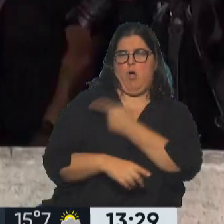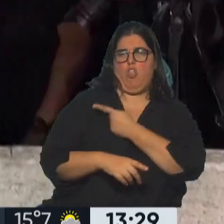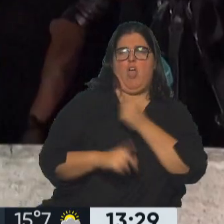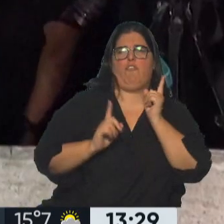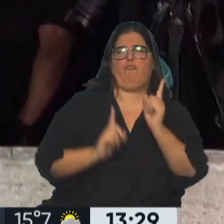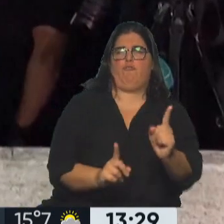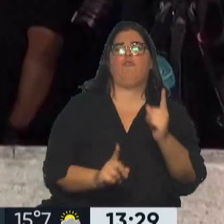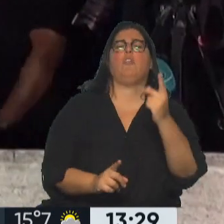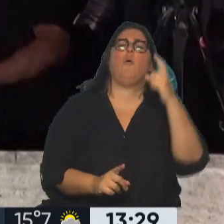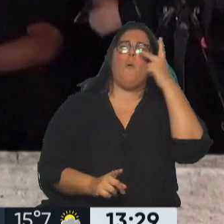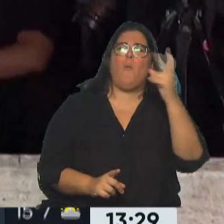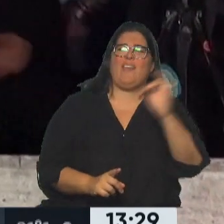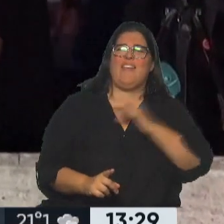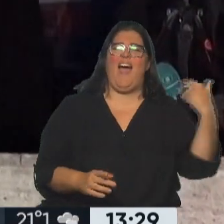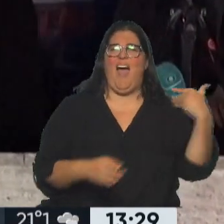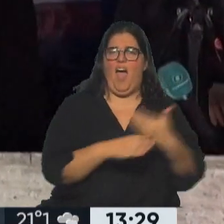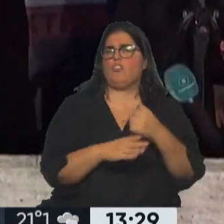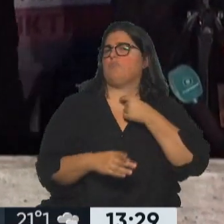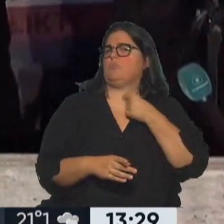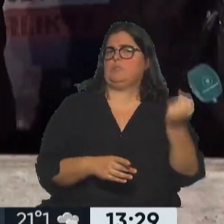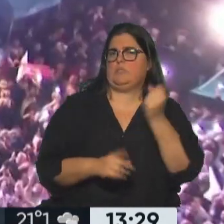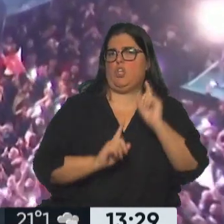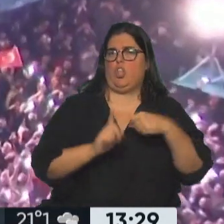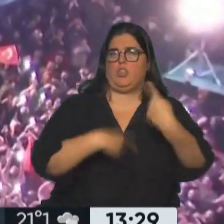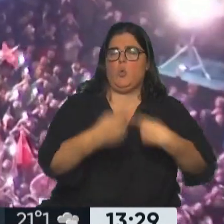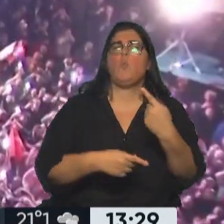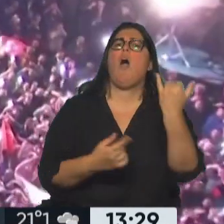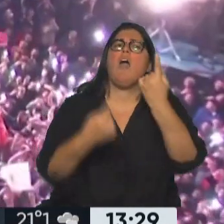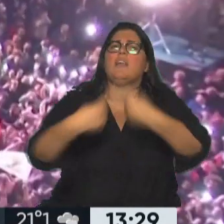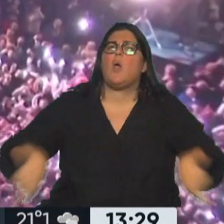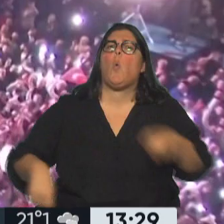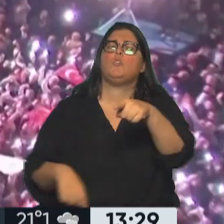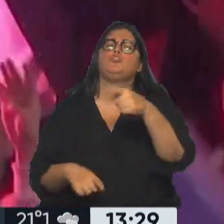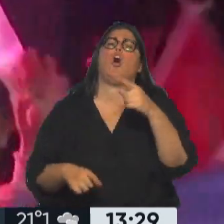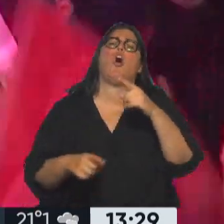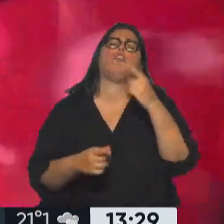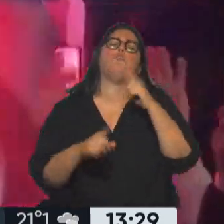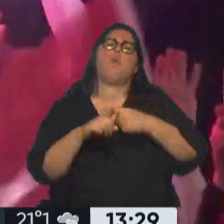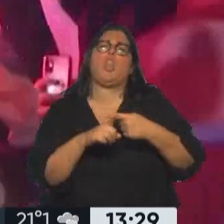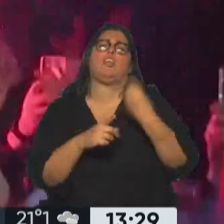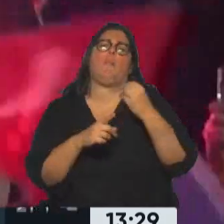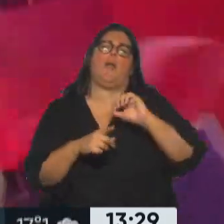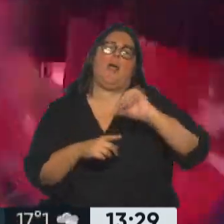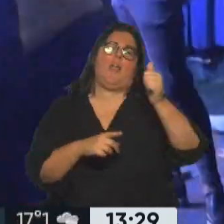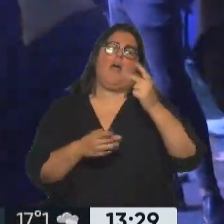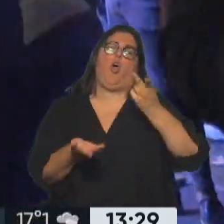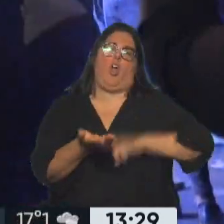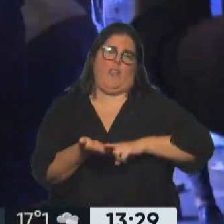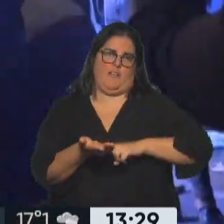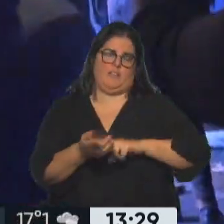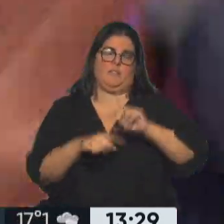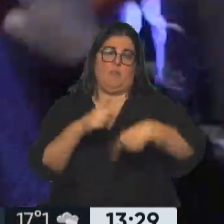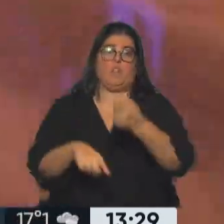hace 2 décadas y que tiene, además, recursos políticos para ganar la segunda vuelta del próximo 28 de este mes.